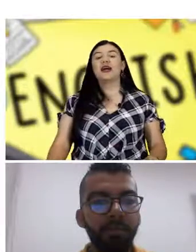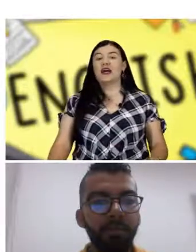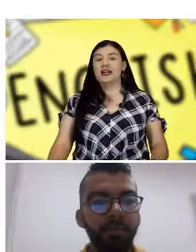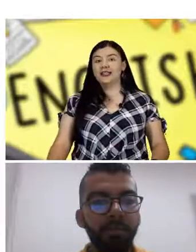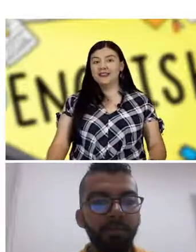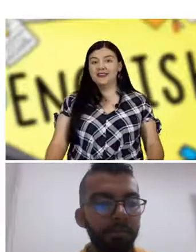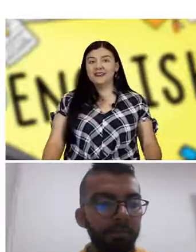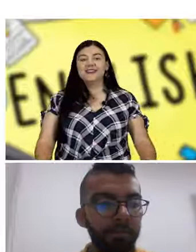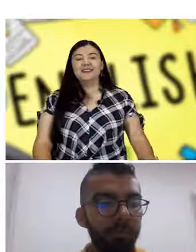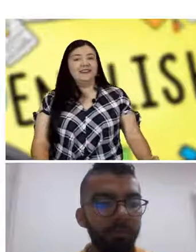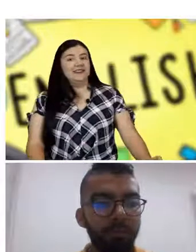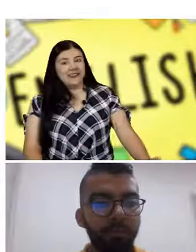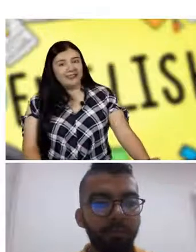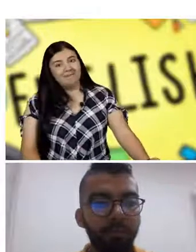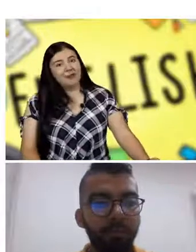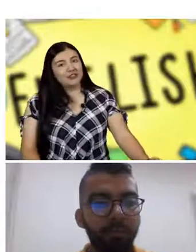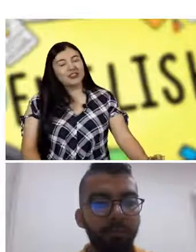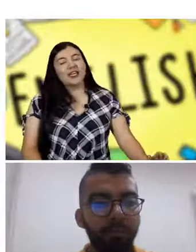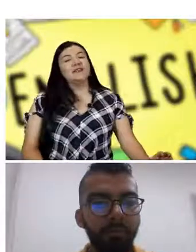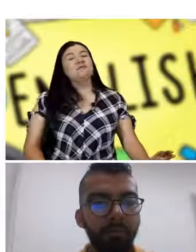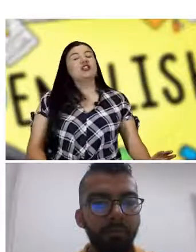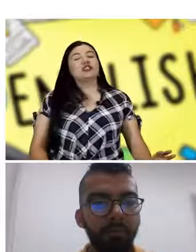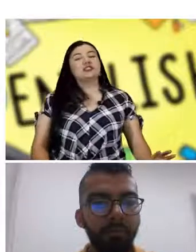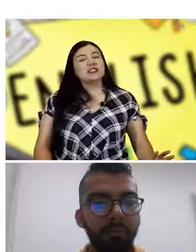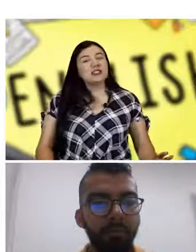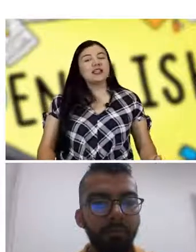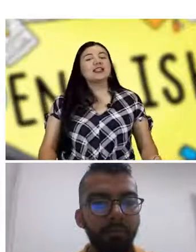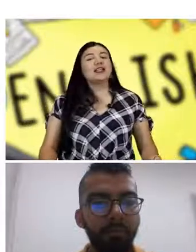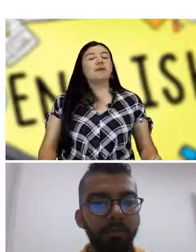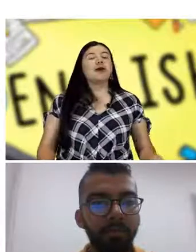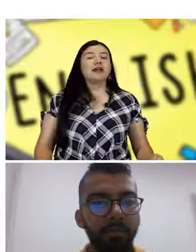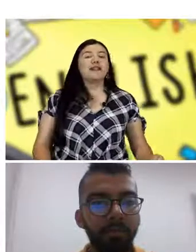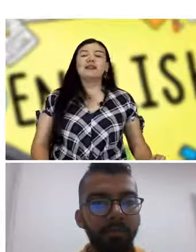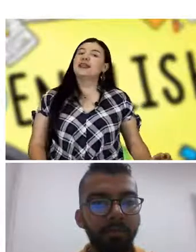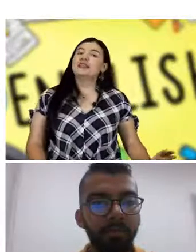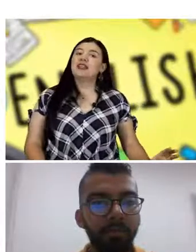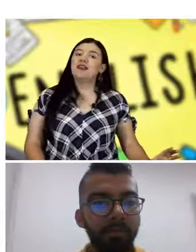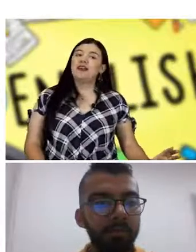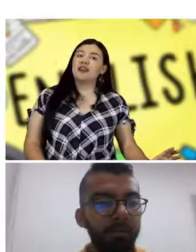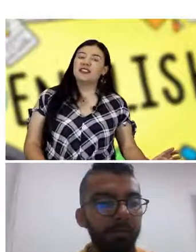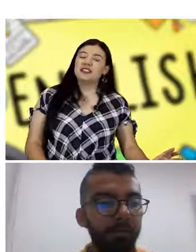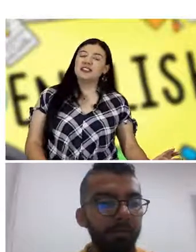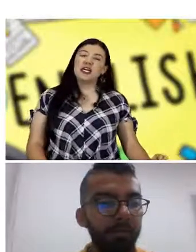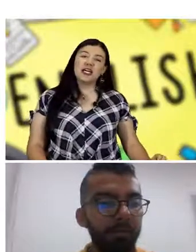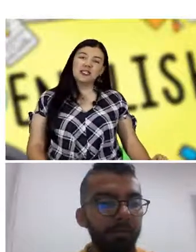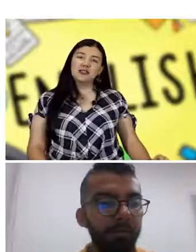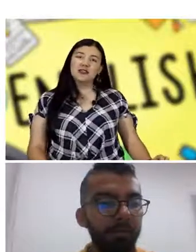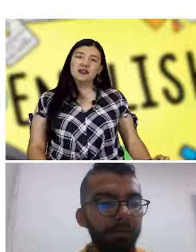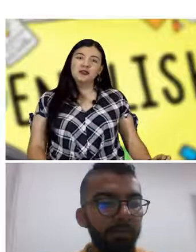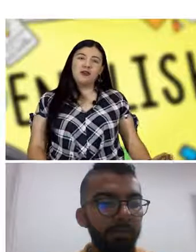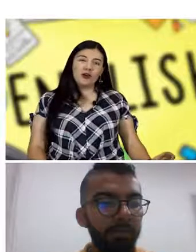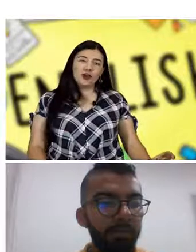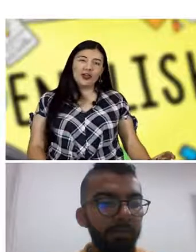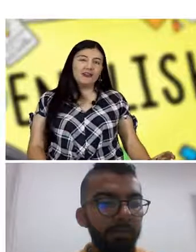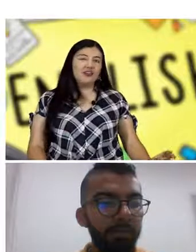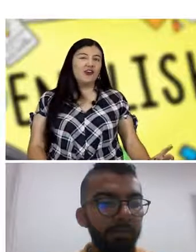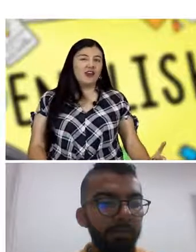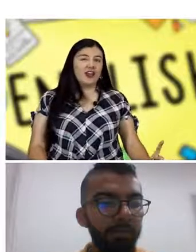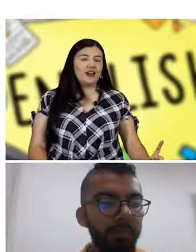oh my God. No sé si esa la puedan escribir allí en el chat porque no